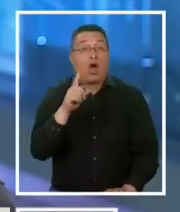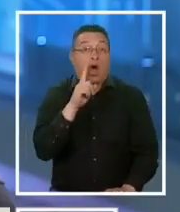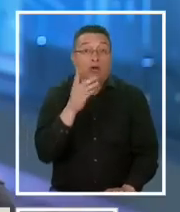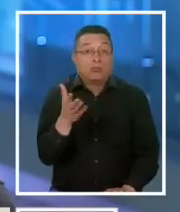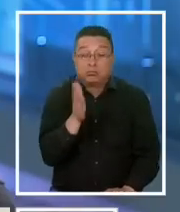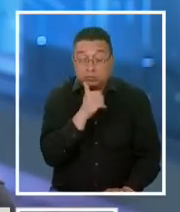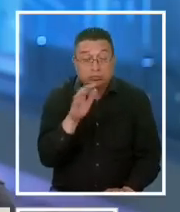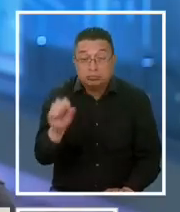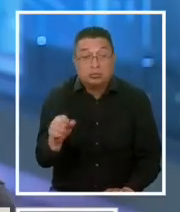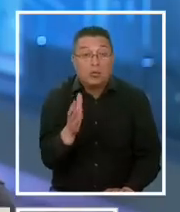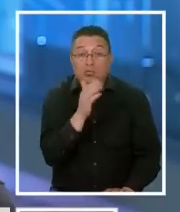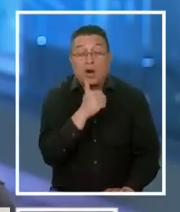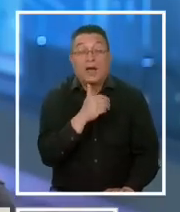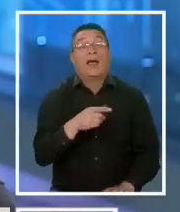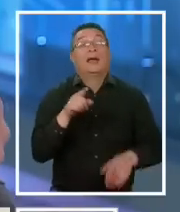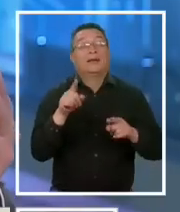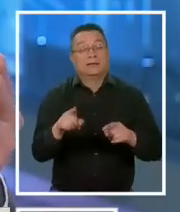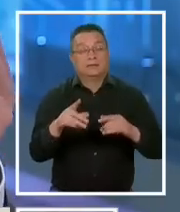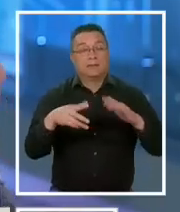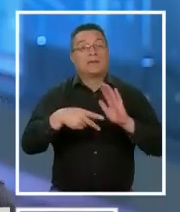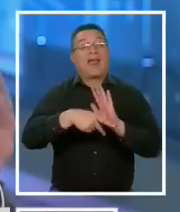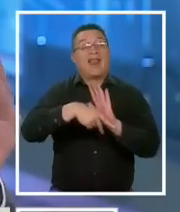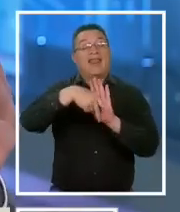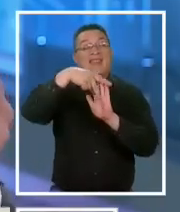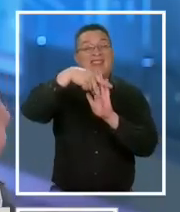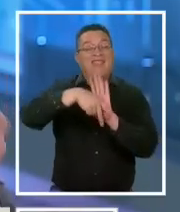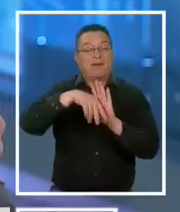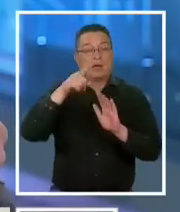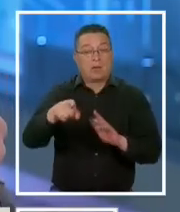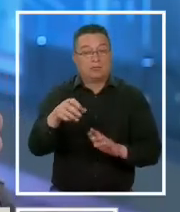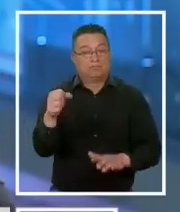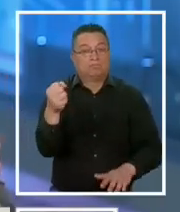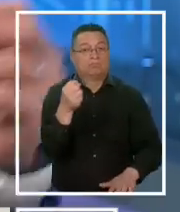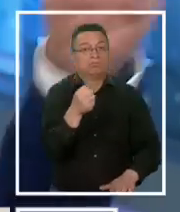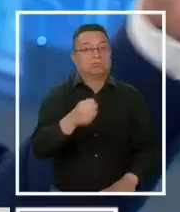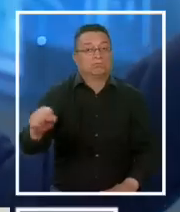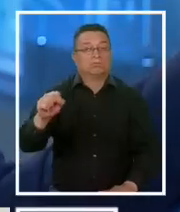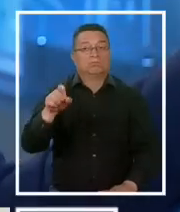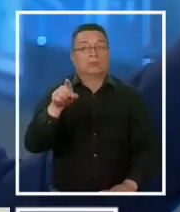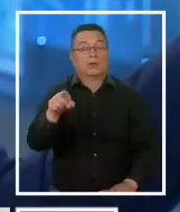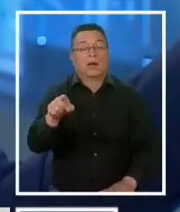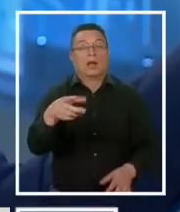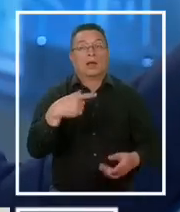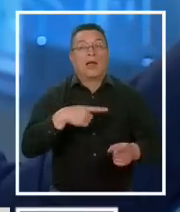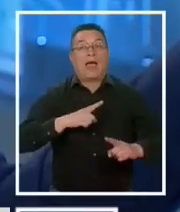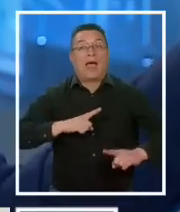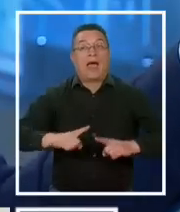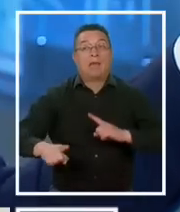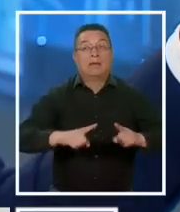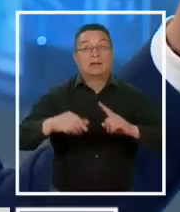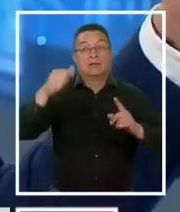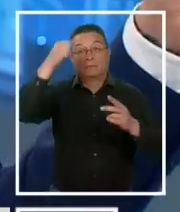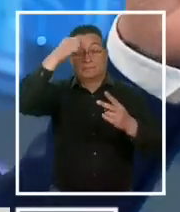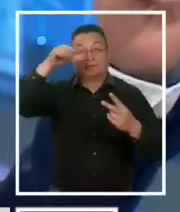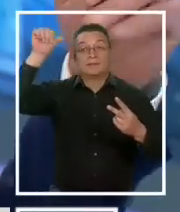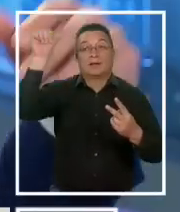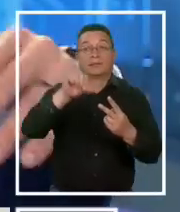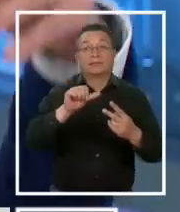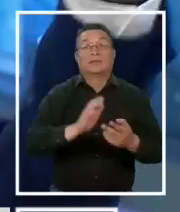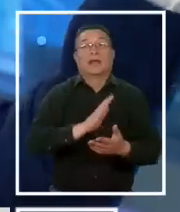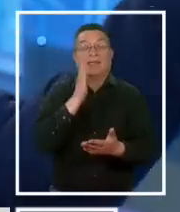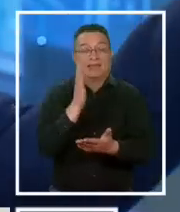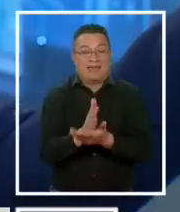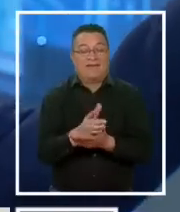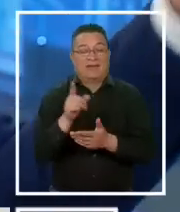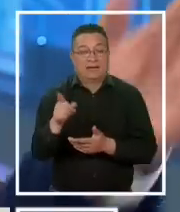que usted señala súper importante el estándar para acreditar una conducta desde la administrativo sancionador que es el que